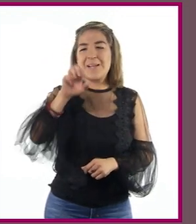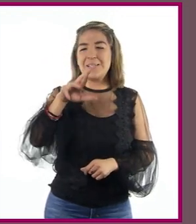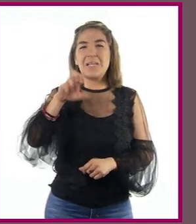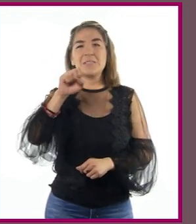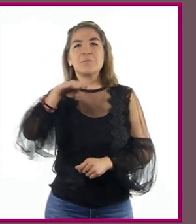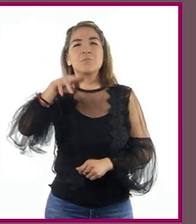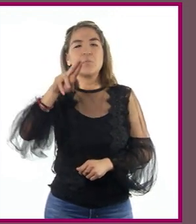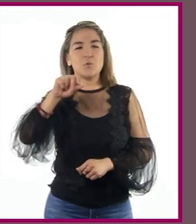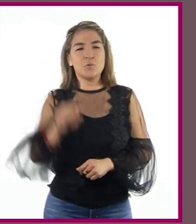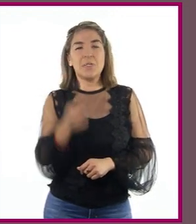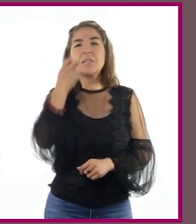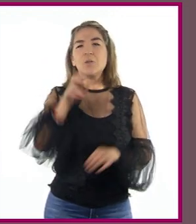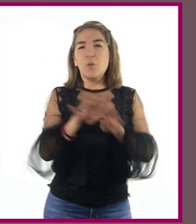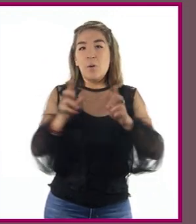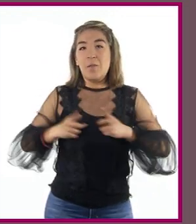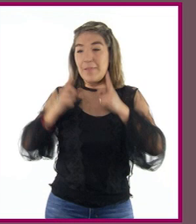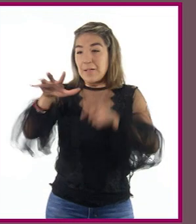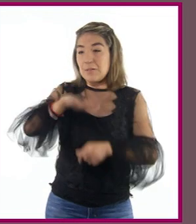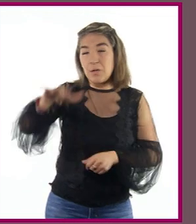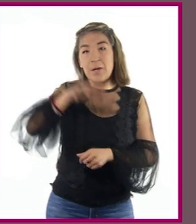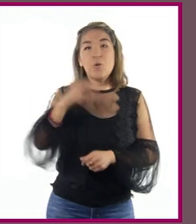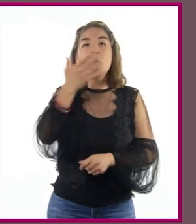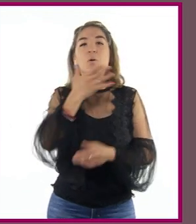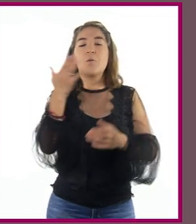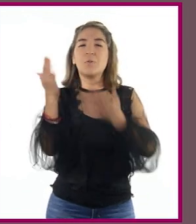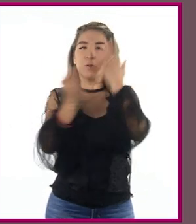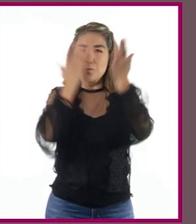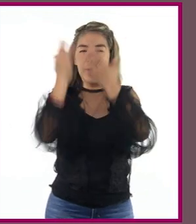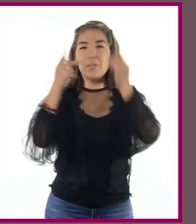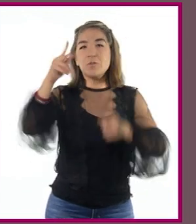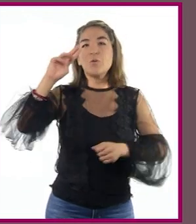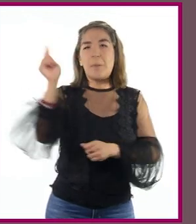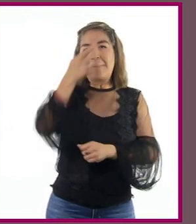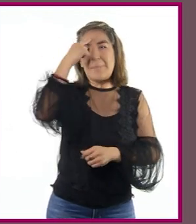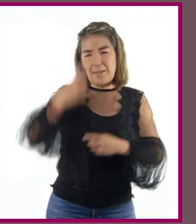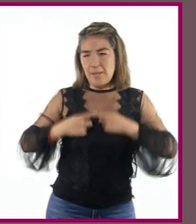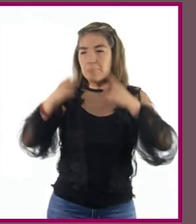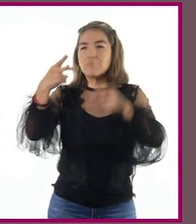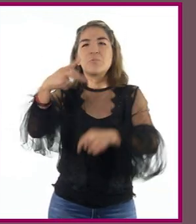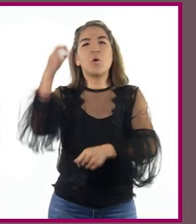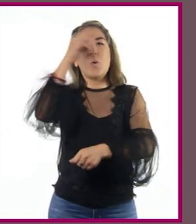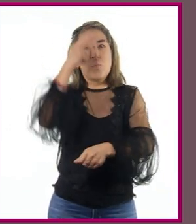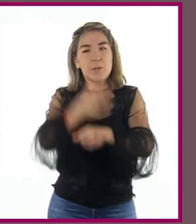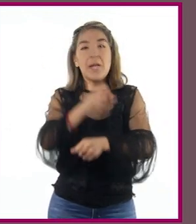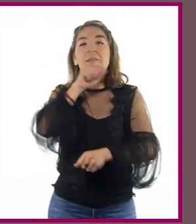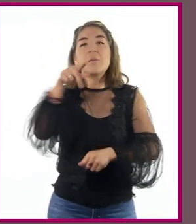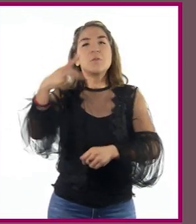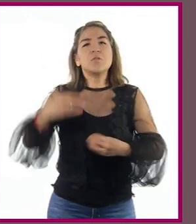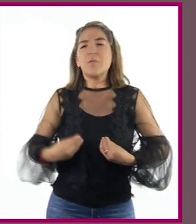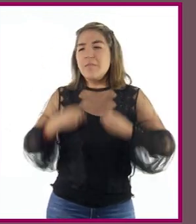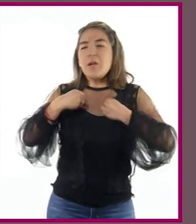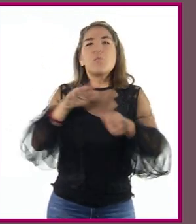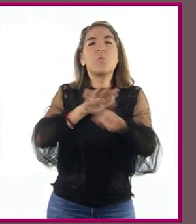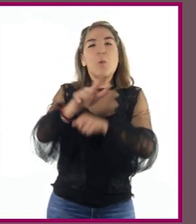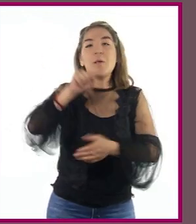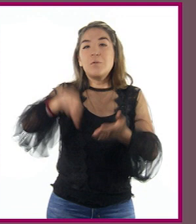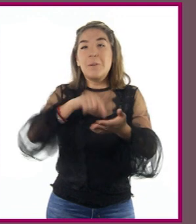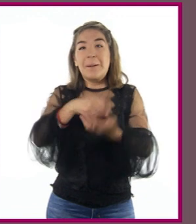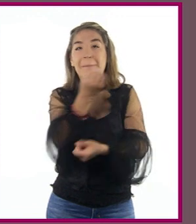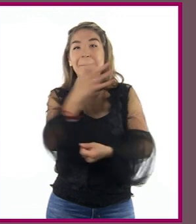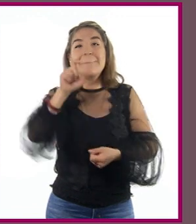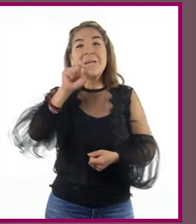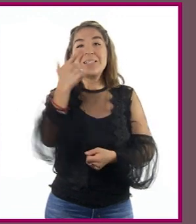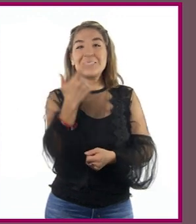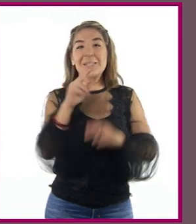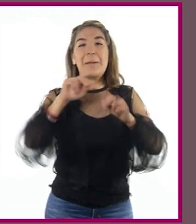brinda a los estudiantes universitarios la oportunidad de estudiar y vivir en alguno de los 27 países